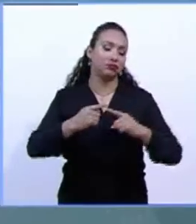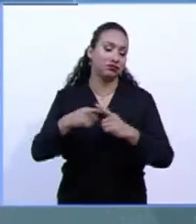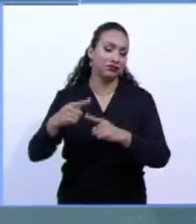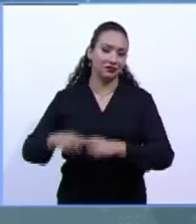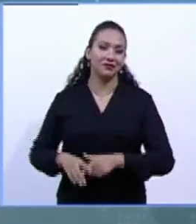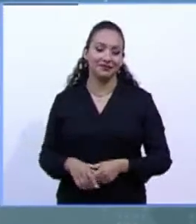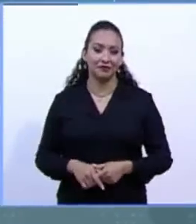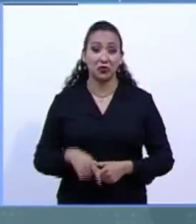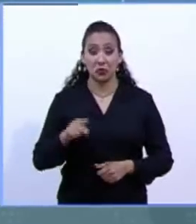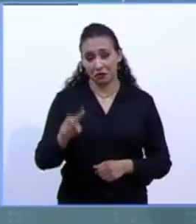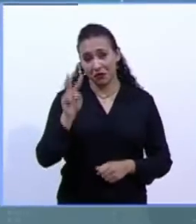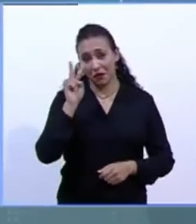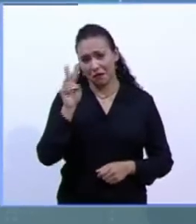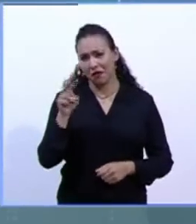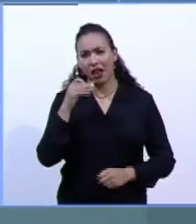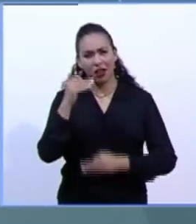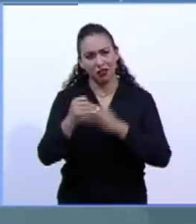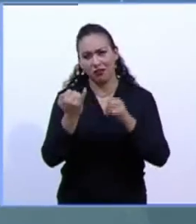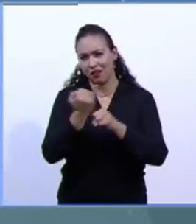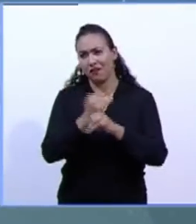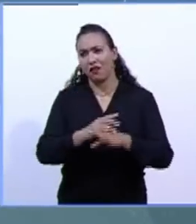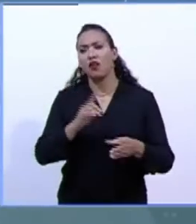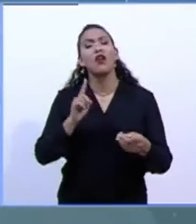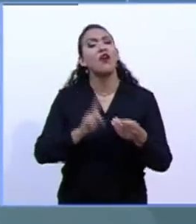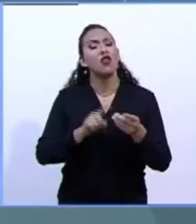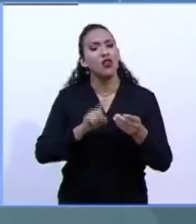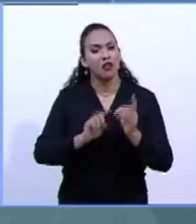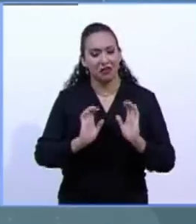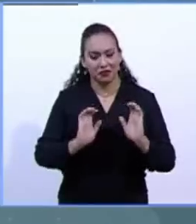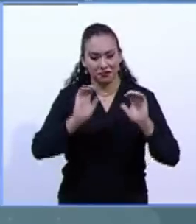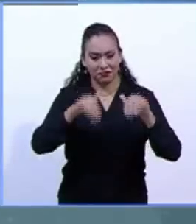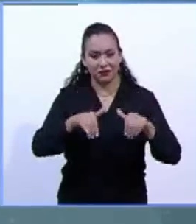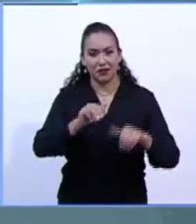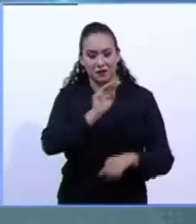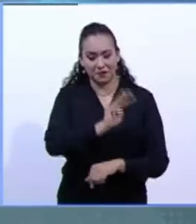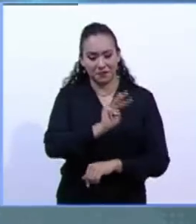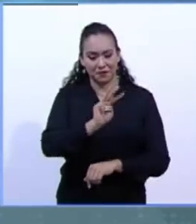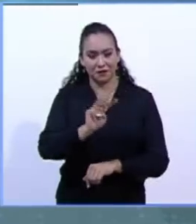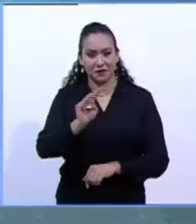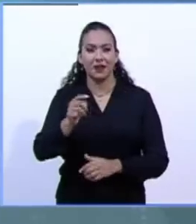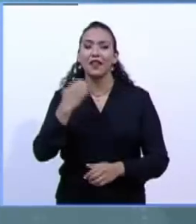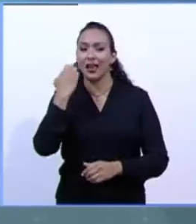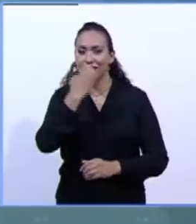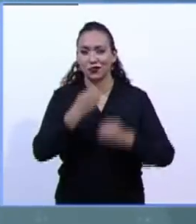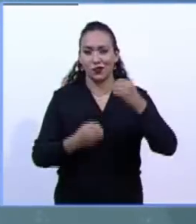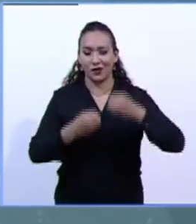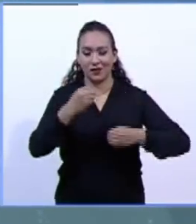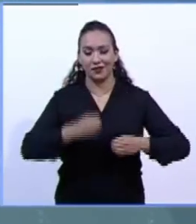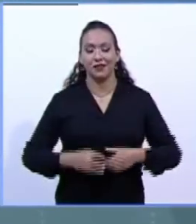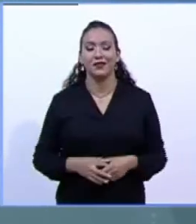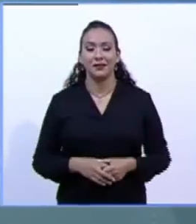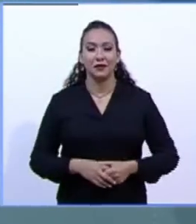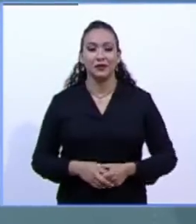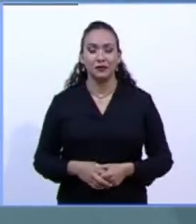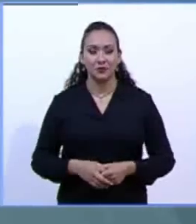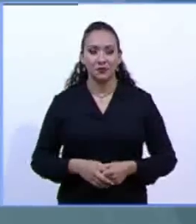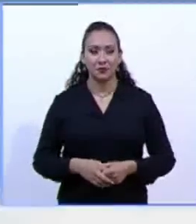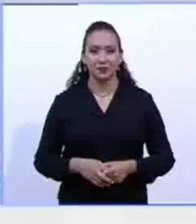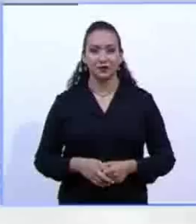enfoques. Puede consultar todos los detalles y las inscripciones en el sitio web de la Escuela Judicial.